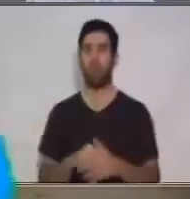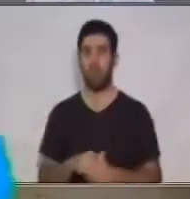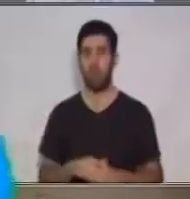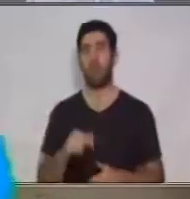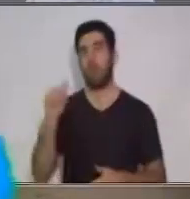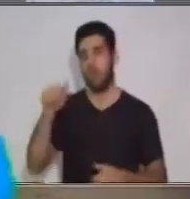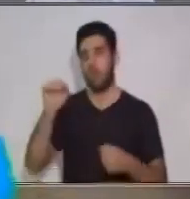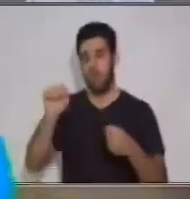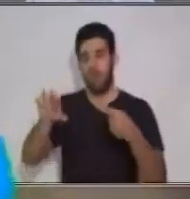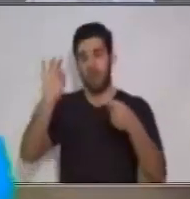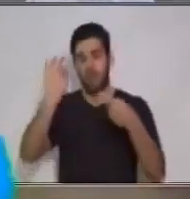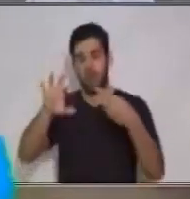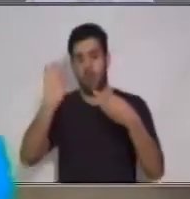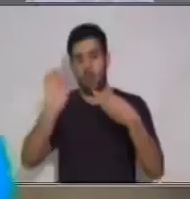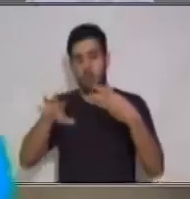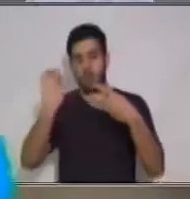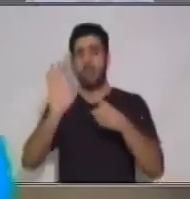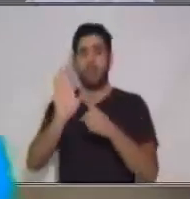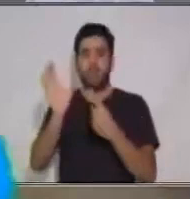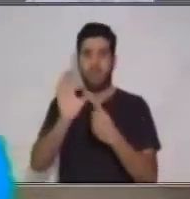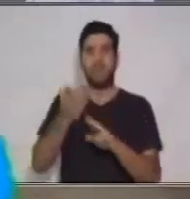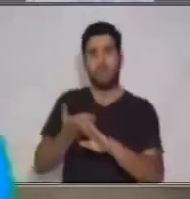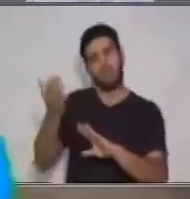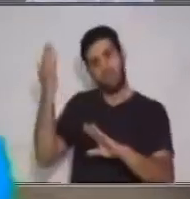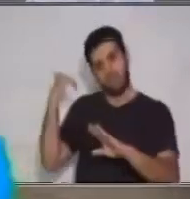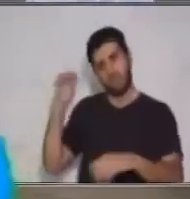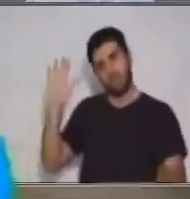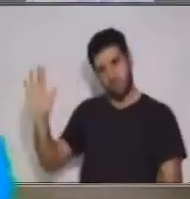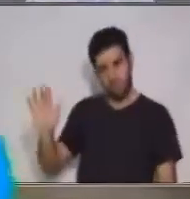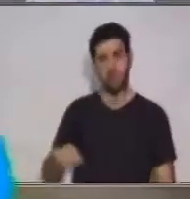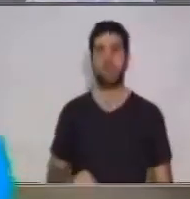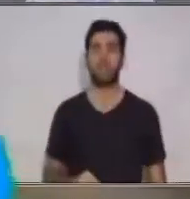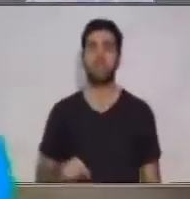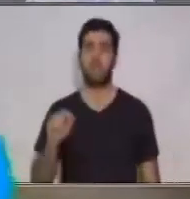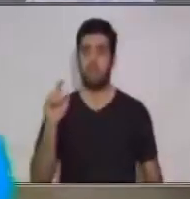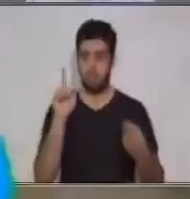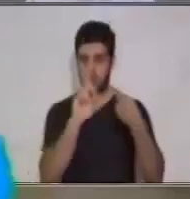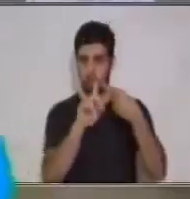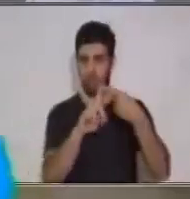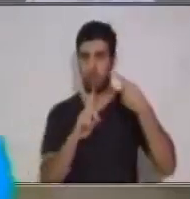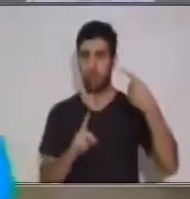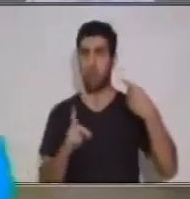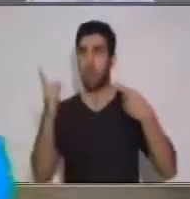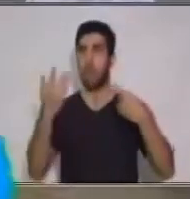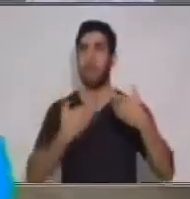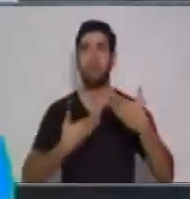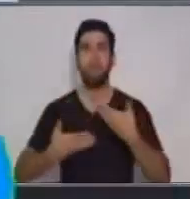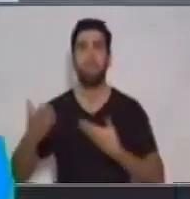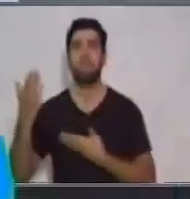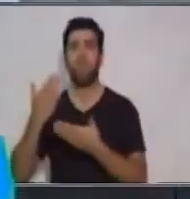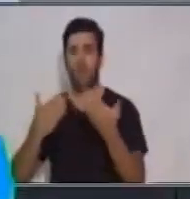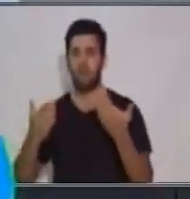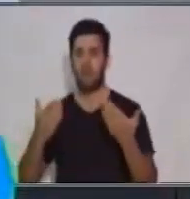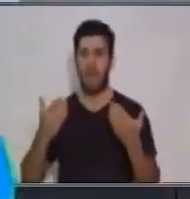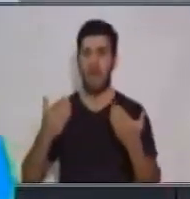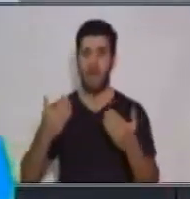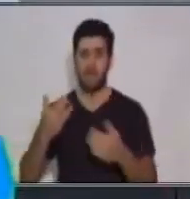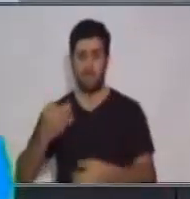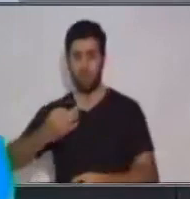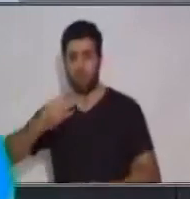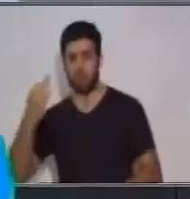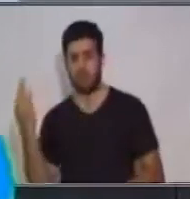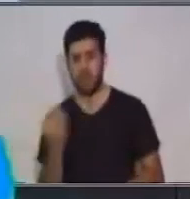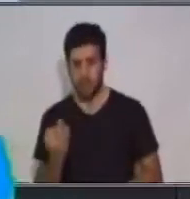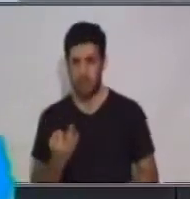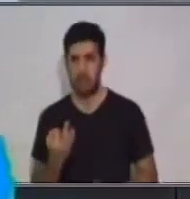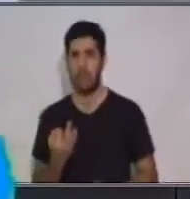podemos obtener de la literatura precolombina. Primero, la poesía épica, ¿sí? Y este tipo